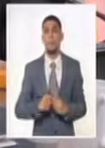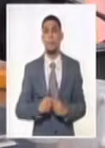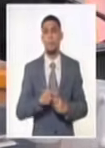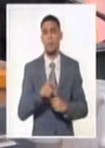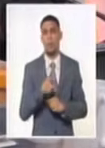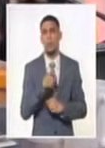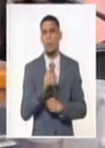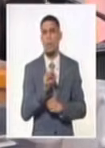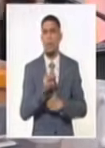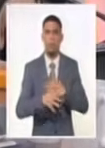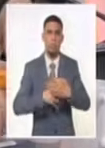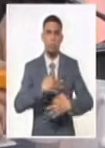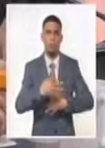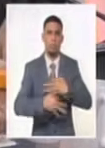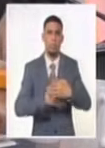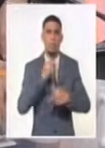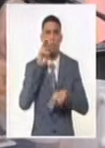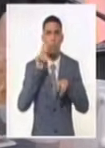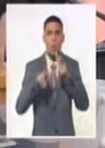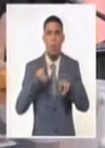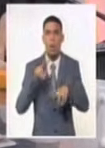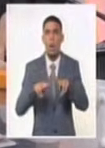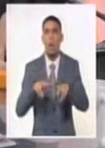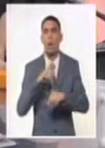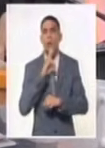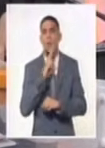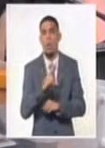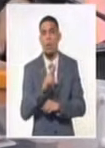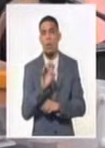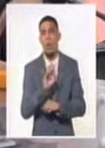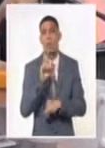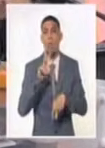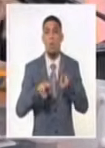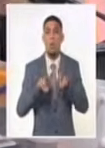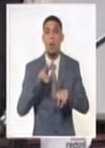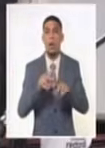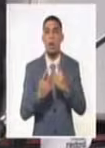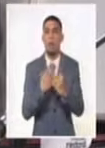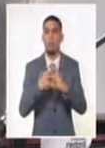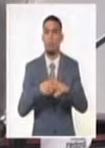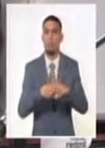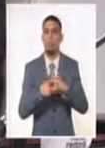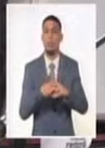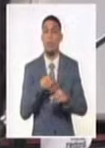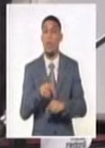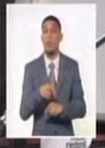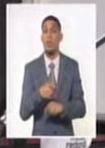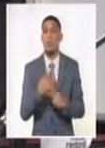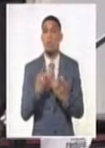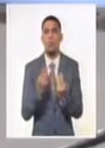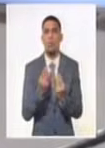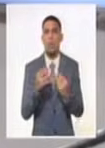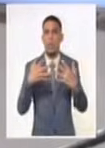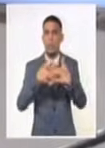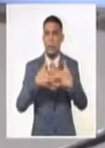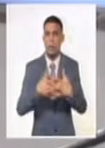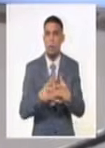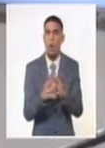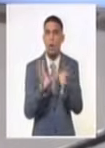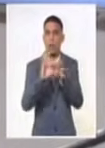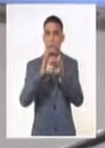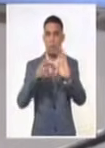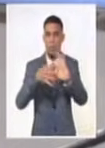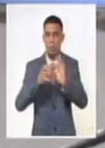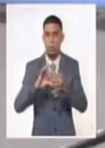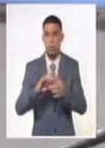adecuaciones, búsqueda de soluciones prácticas en los lugares, pero eso lleva mucha conciliación. Mucha conciliación. Nosotros siempre decimos que no